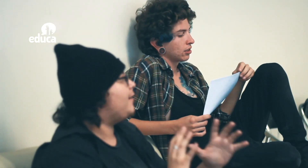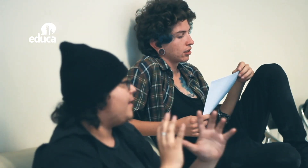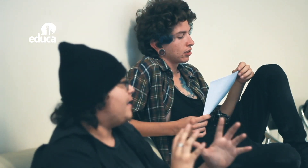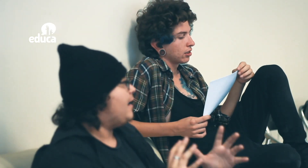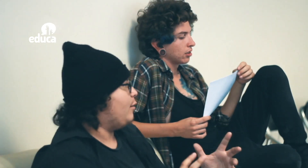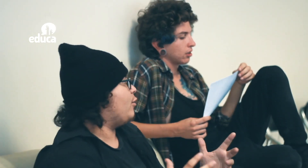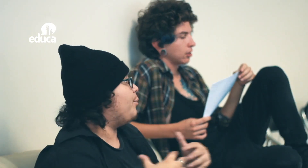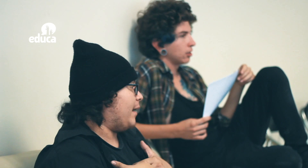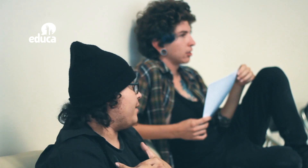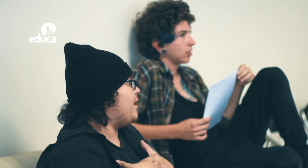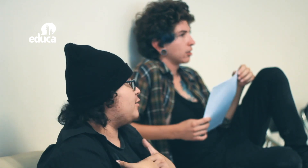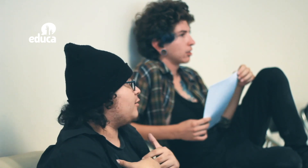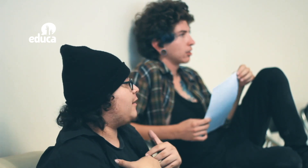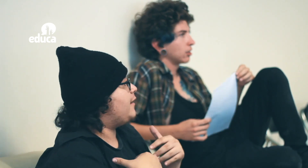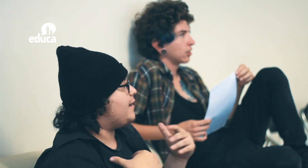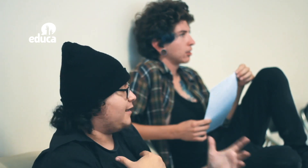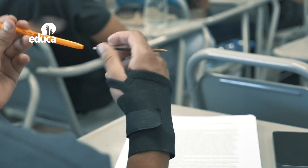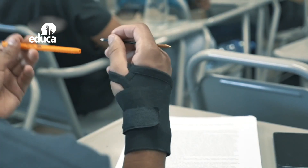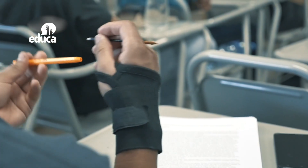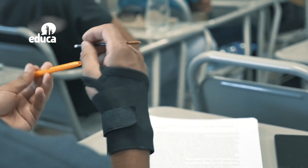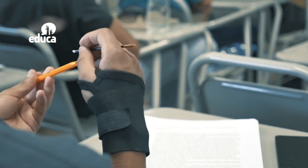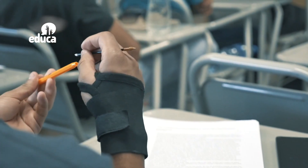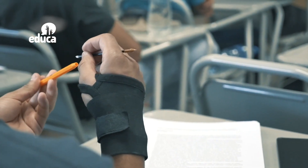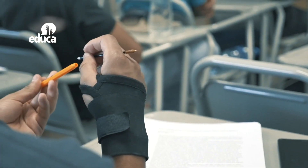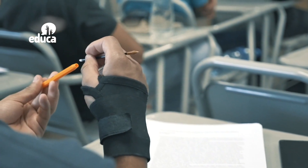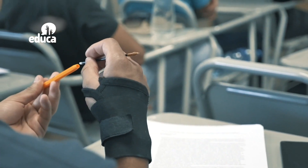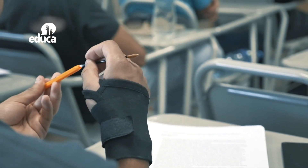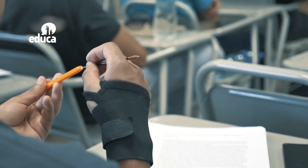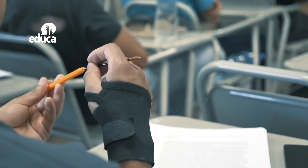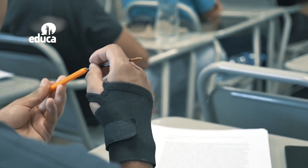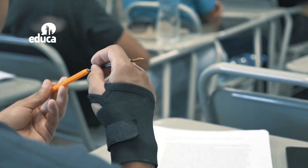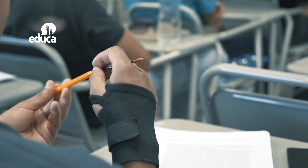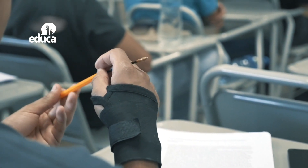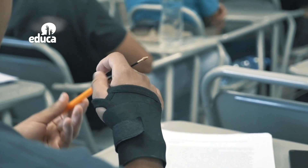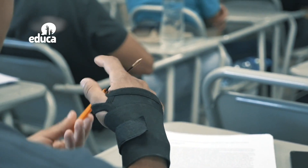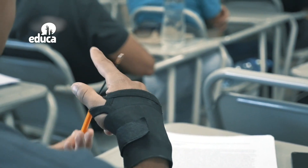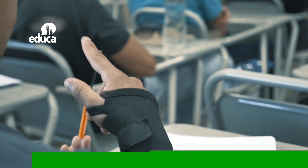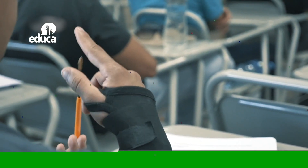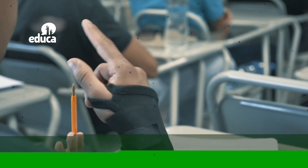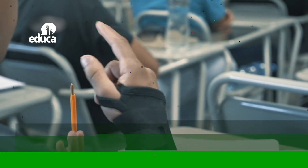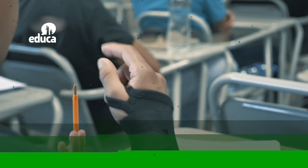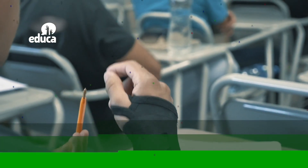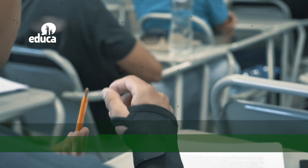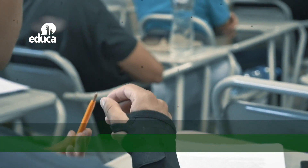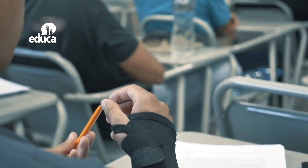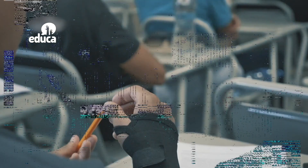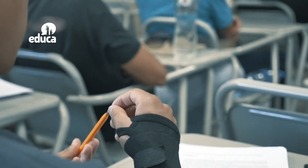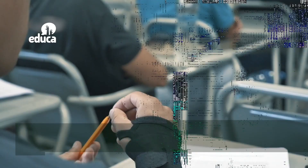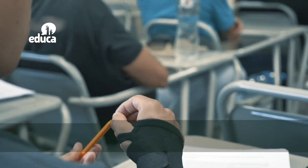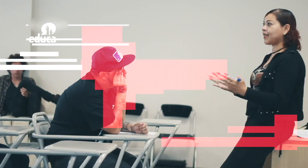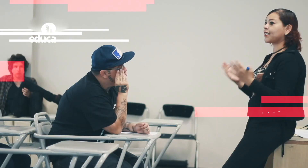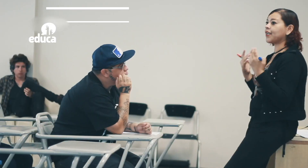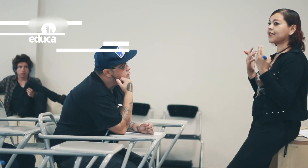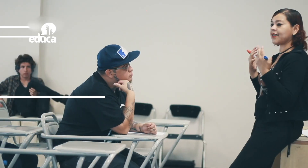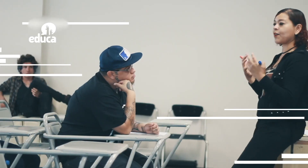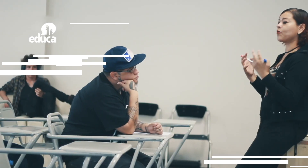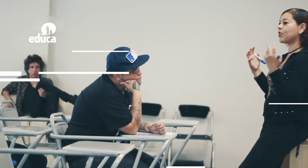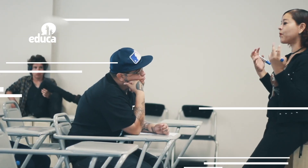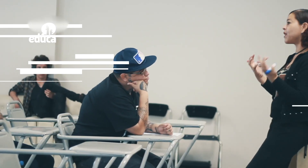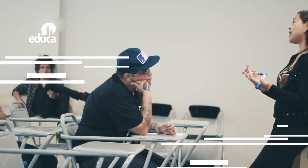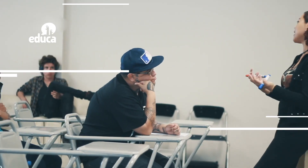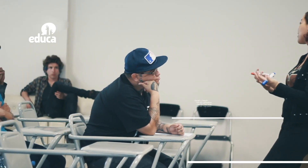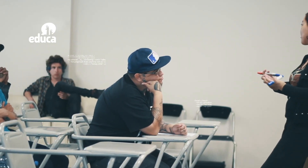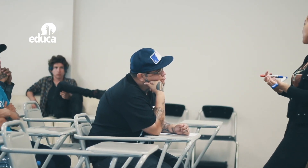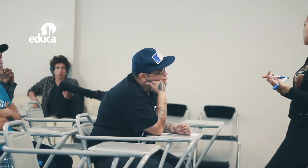también a la experimentación, ¿no? A que ellos mismos se retaran a sí mismos en, muy bien, ya escribiste tantas canciones así igual, pues ahora vamos a hacerlo de